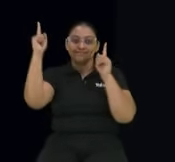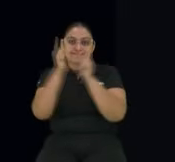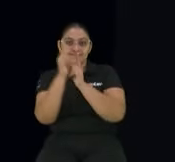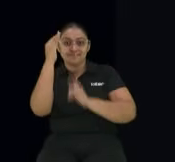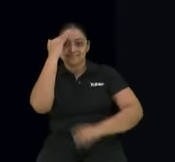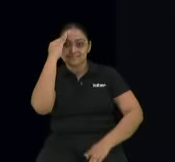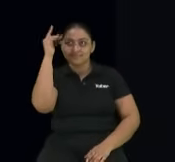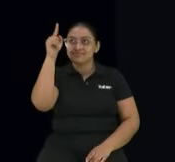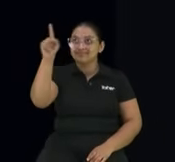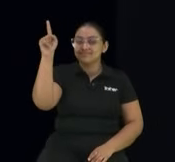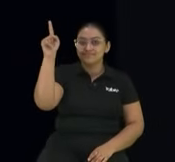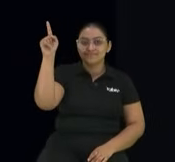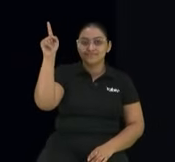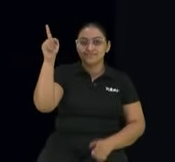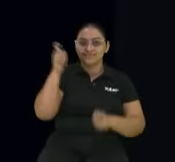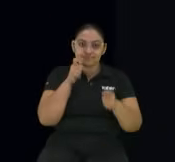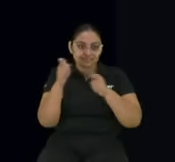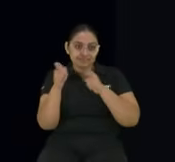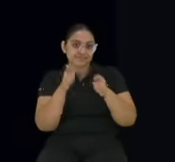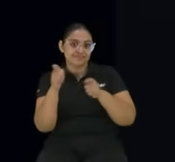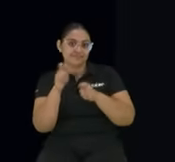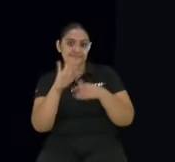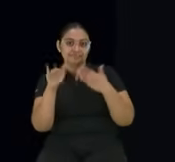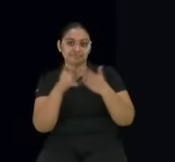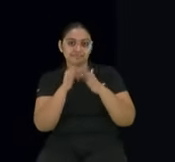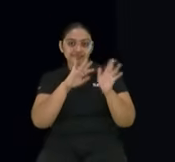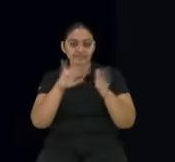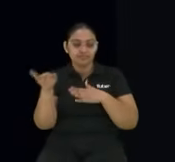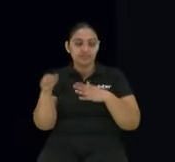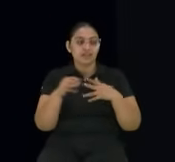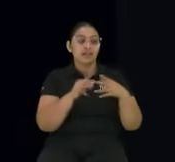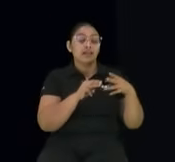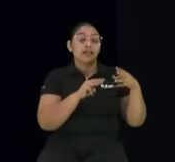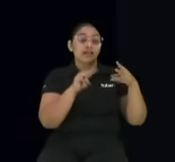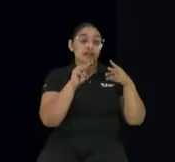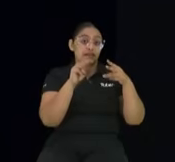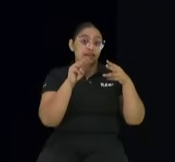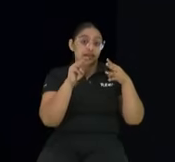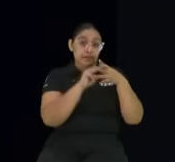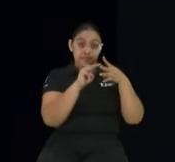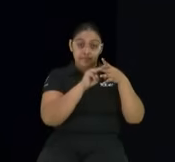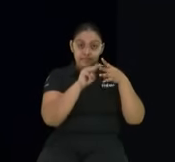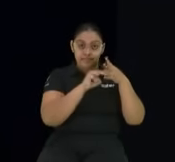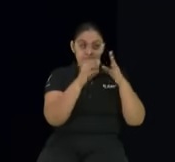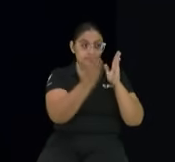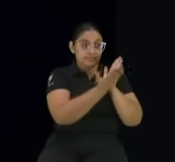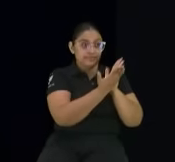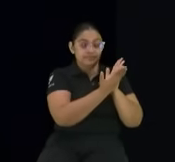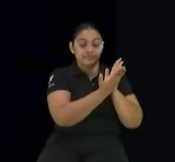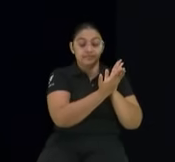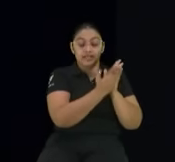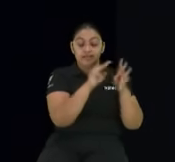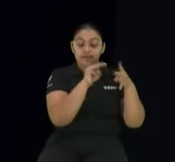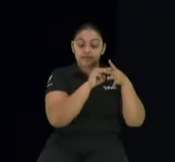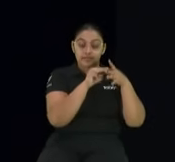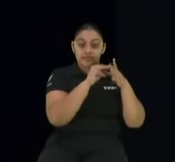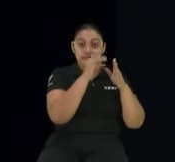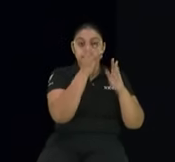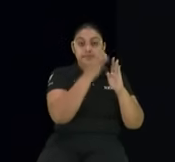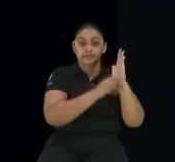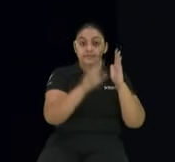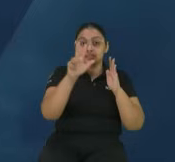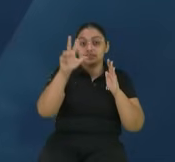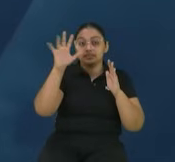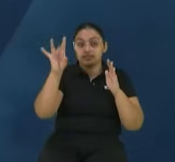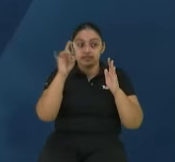hacer dice la palabra del señor en Marcos capítulo 14 versículo 38 le hablamos una vez más velad y